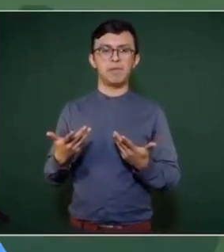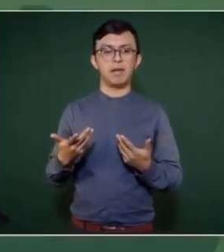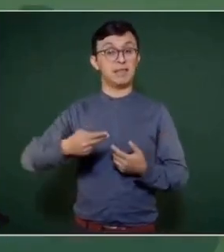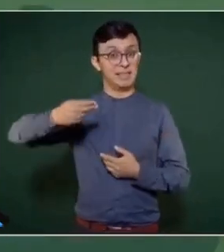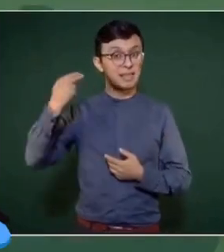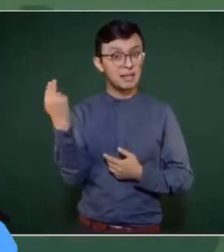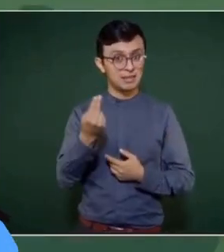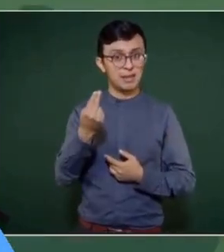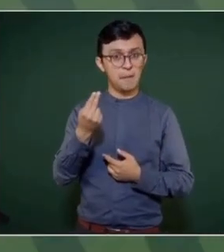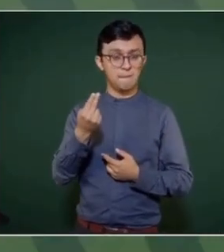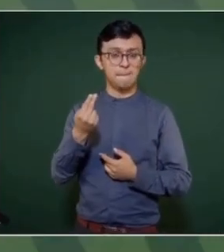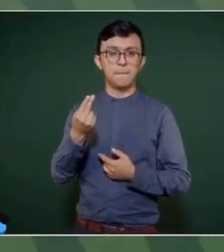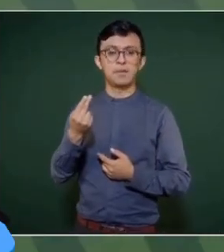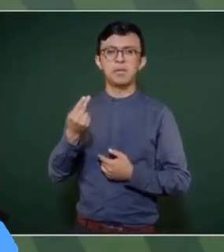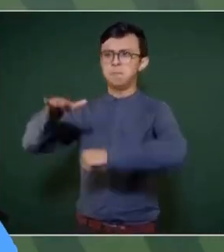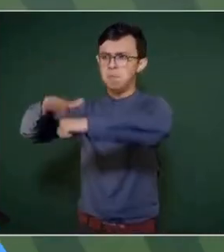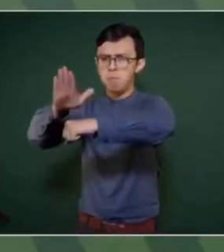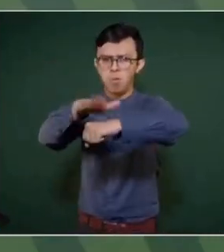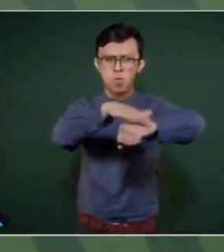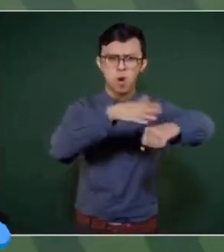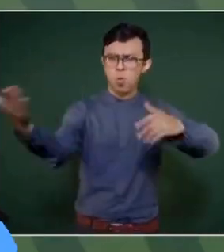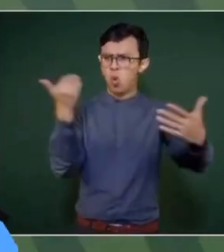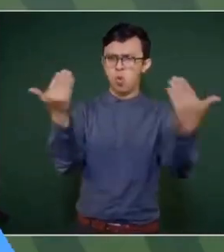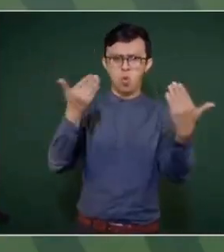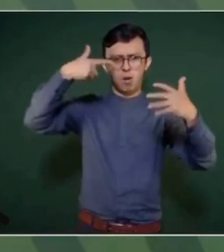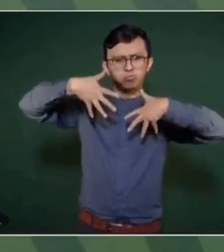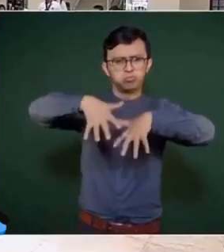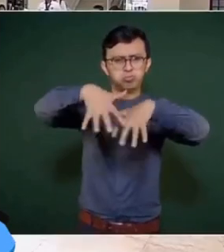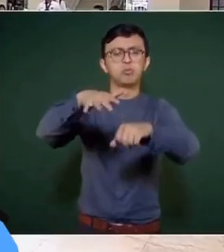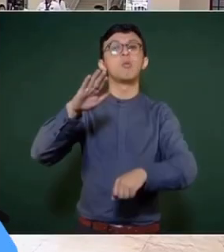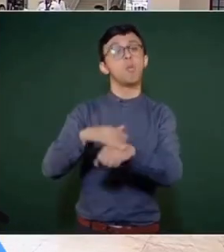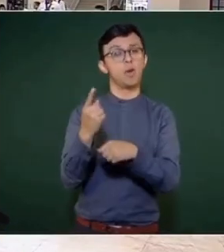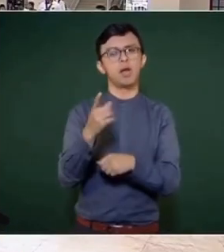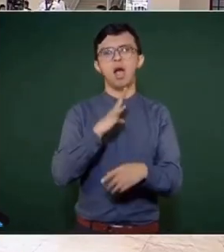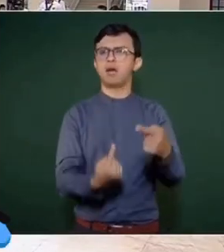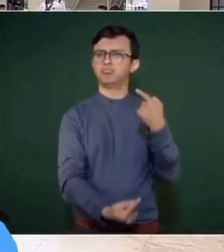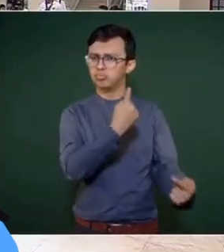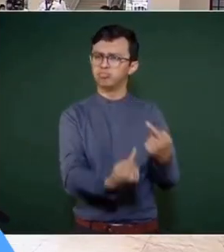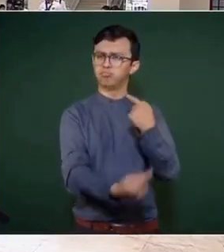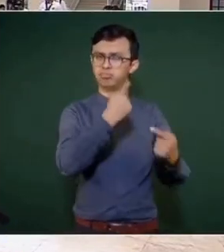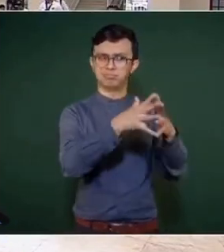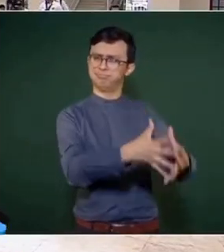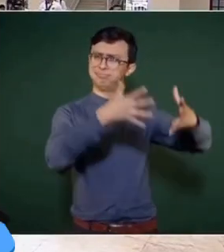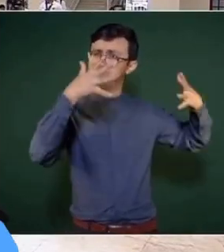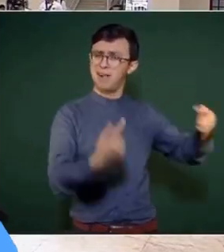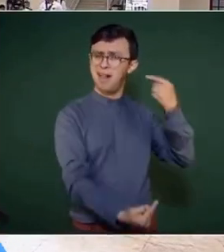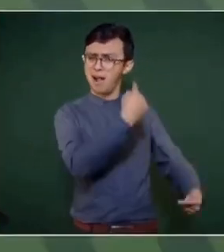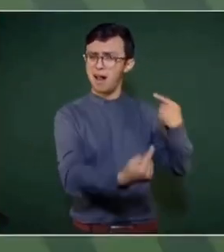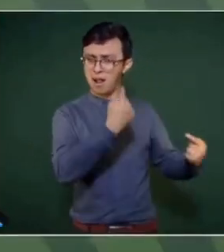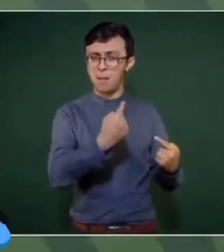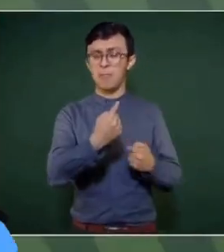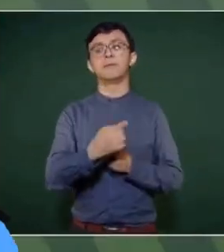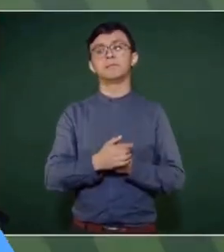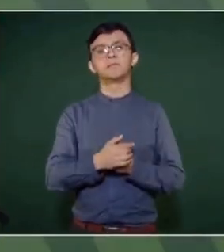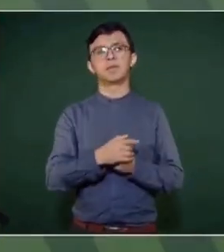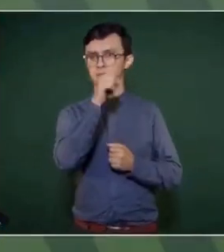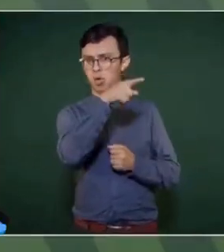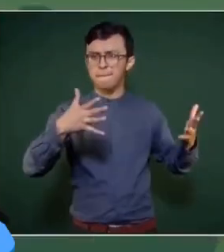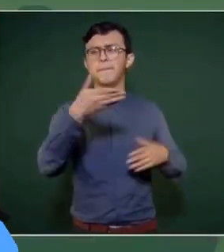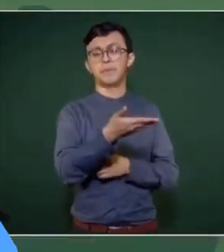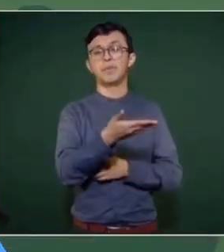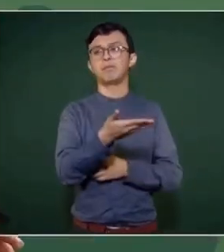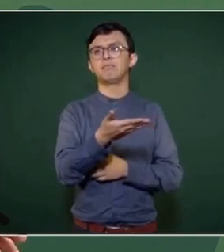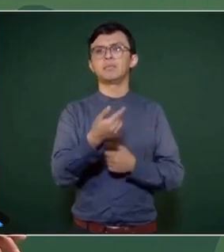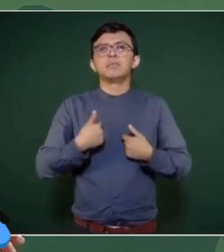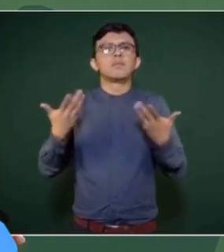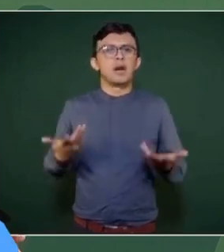llamar a una movilización, porque también, ante una agresión masiva de esas características,